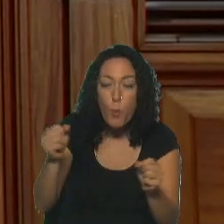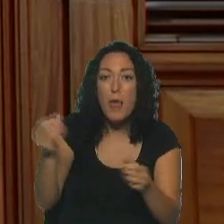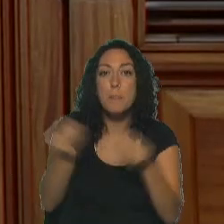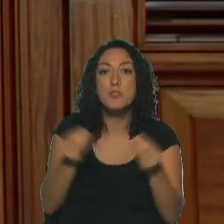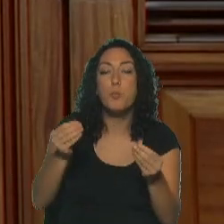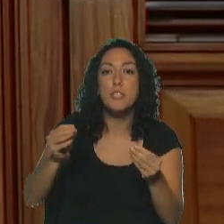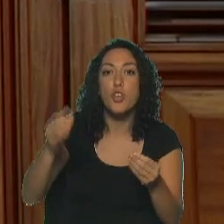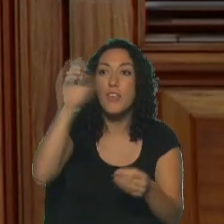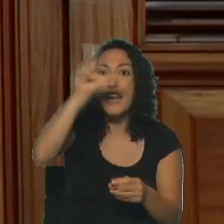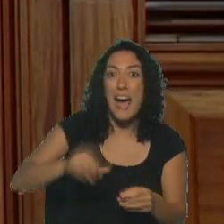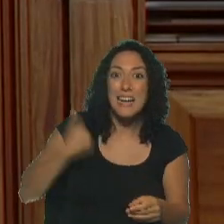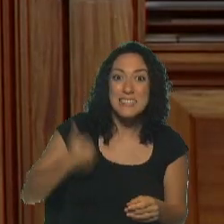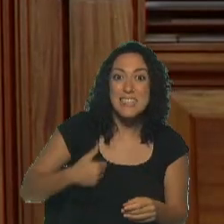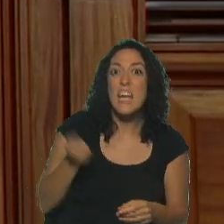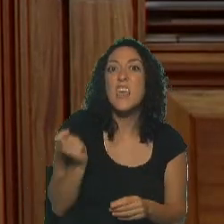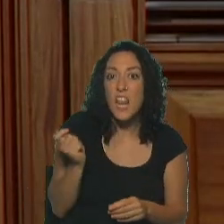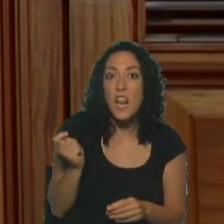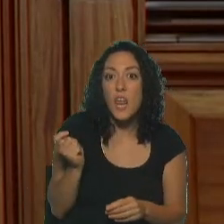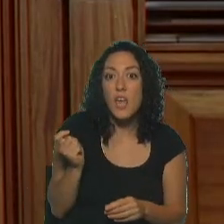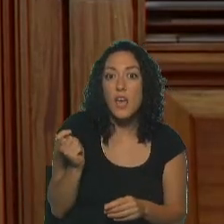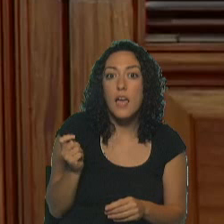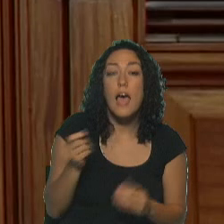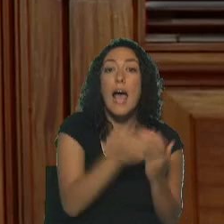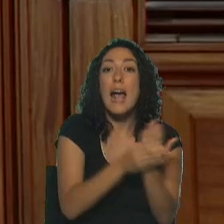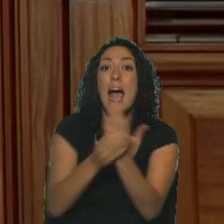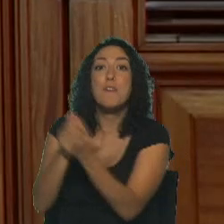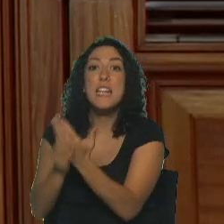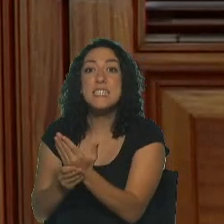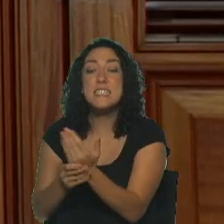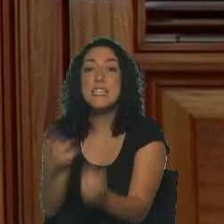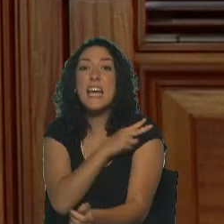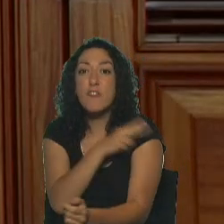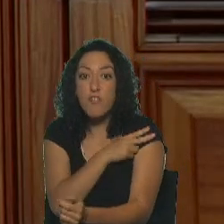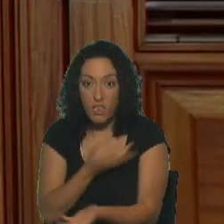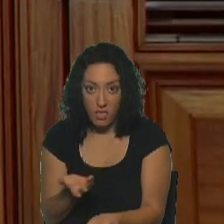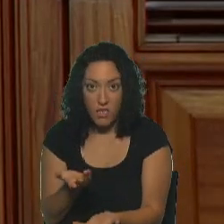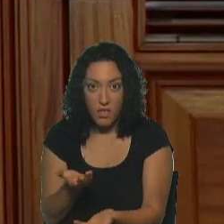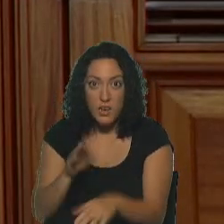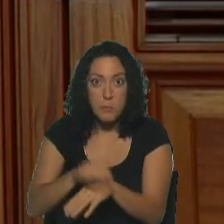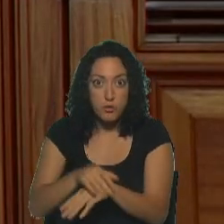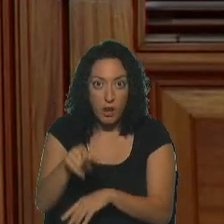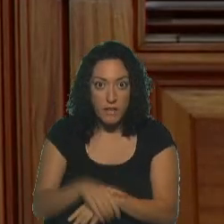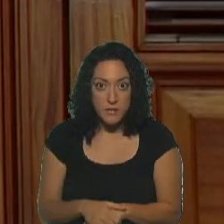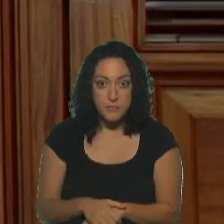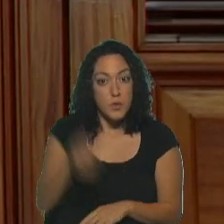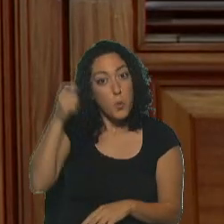Argentina, es la figura del jefe de gabinete. Curiosamente, en este juicio,